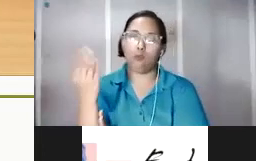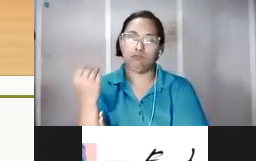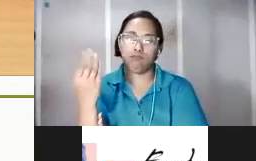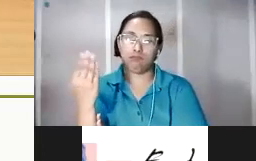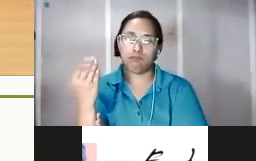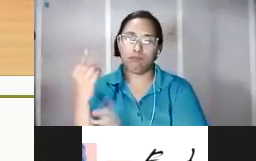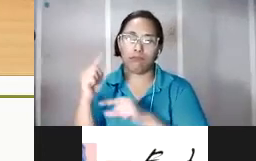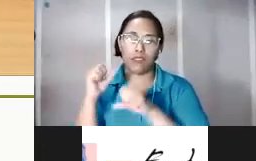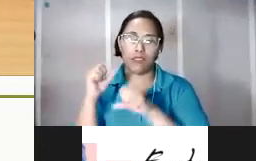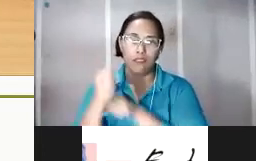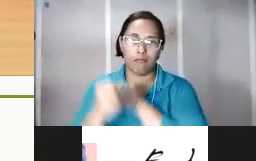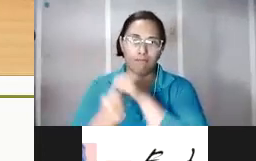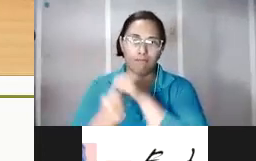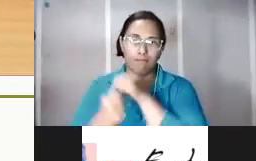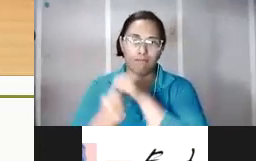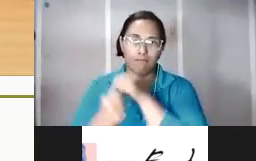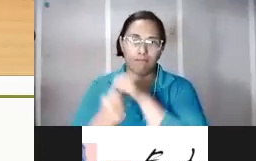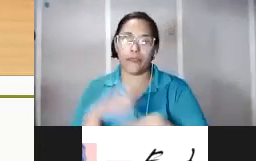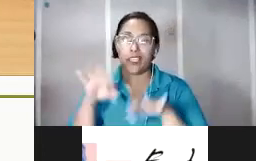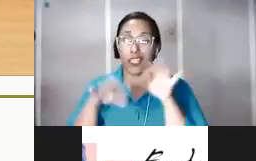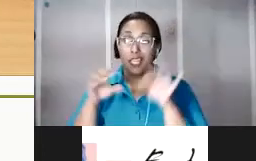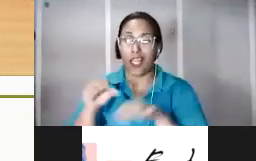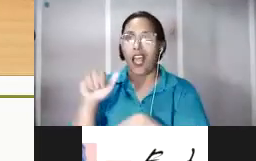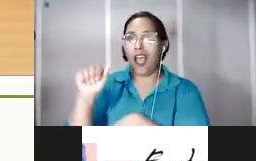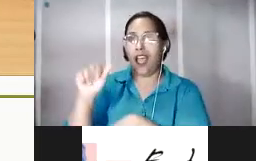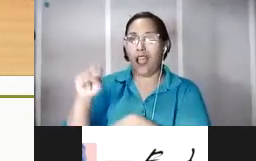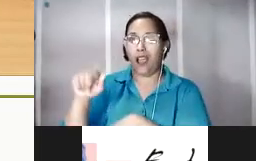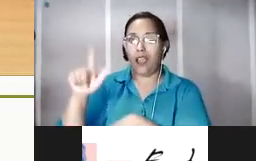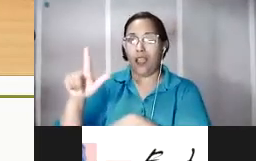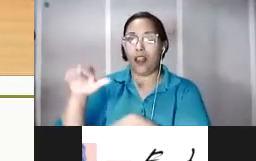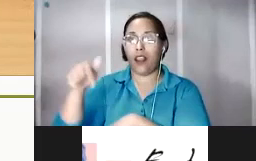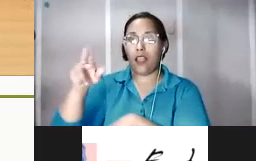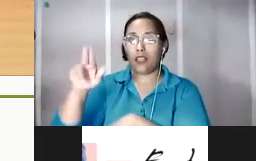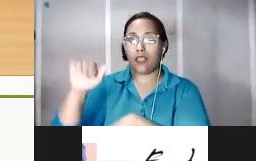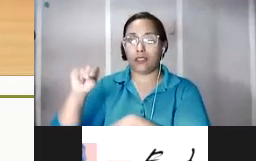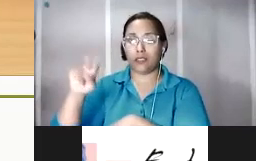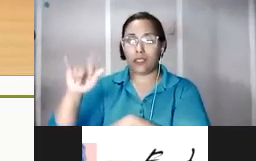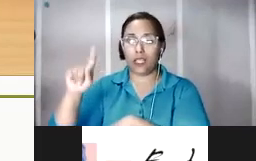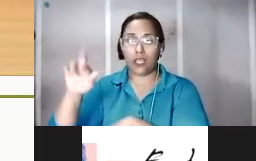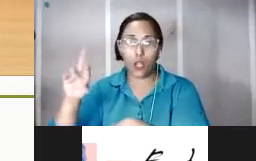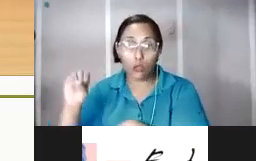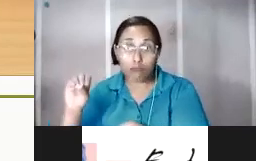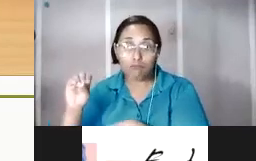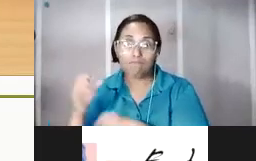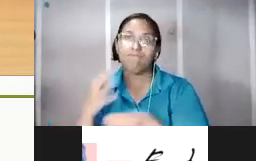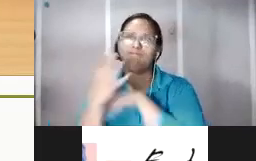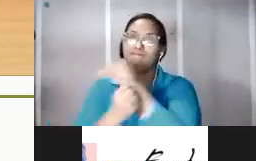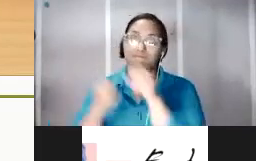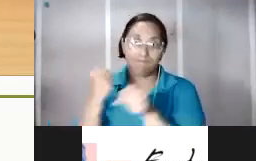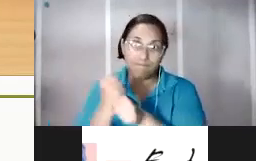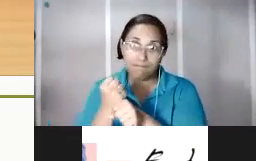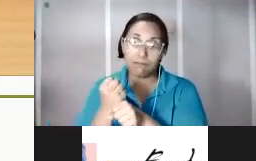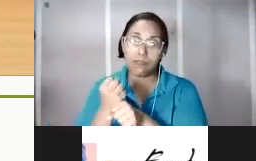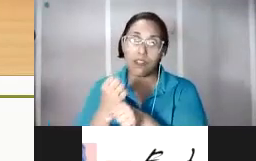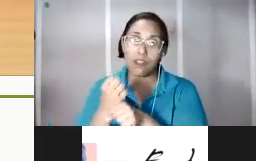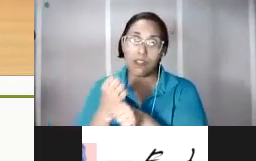Como señala Ángel Chuco Quintero, fue la década de mayor actividad huelgaria